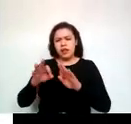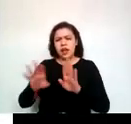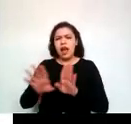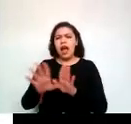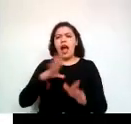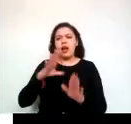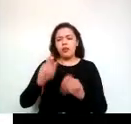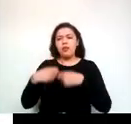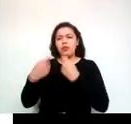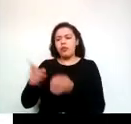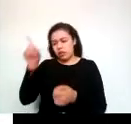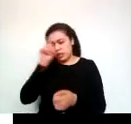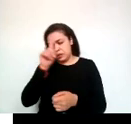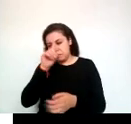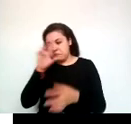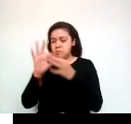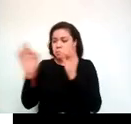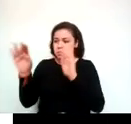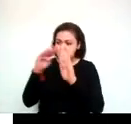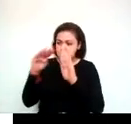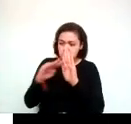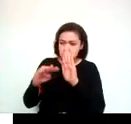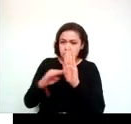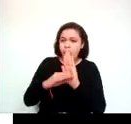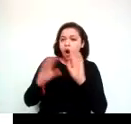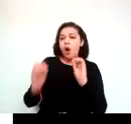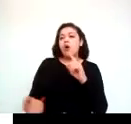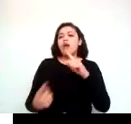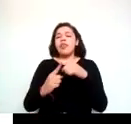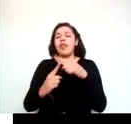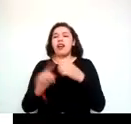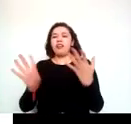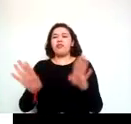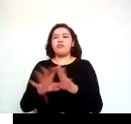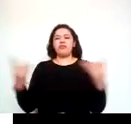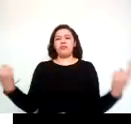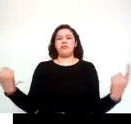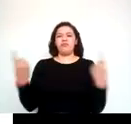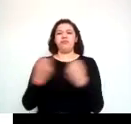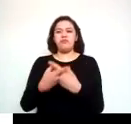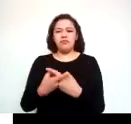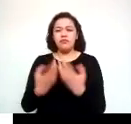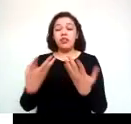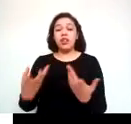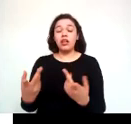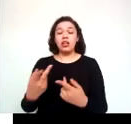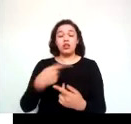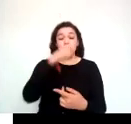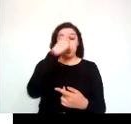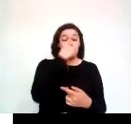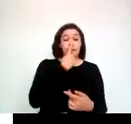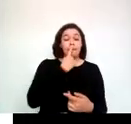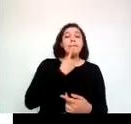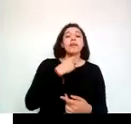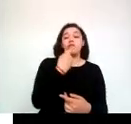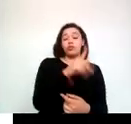instrucciones o les damos algunas tareas contradictorias a lo que es su perfil de puesto, a lo que son sus obligaciones